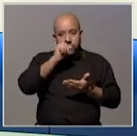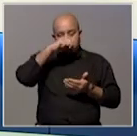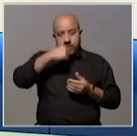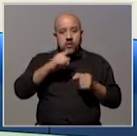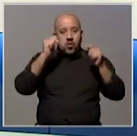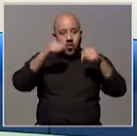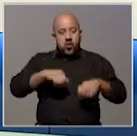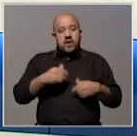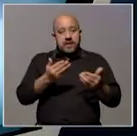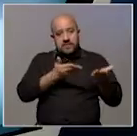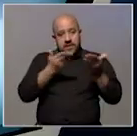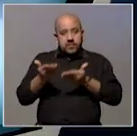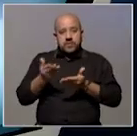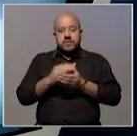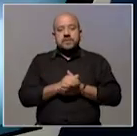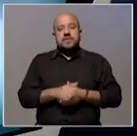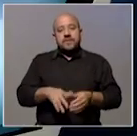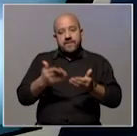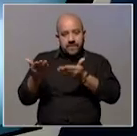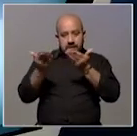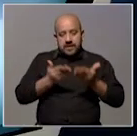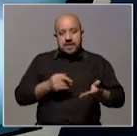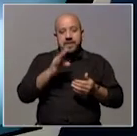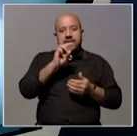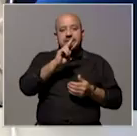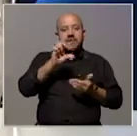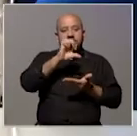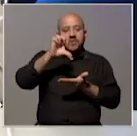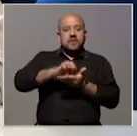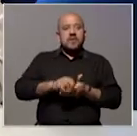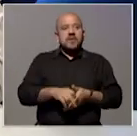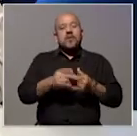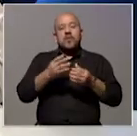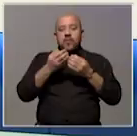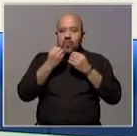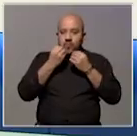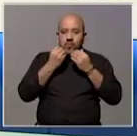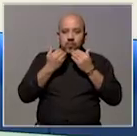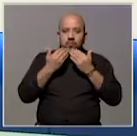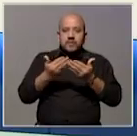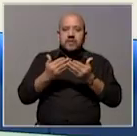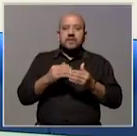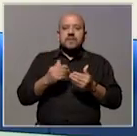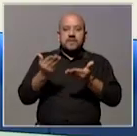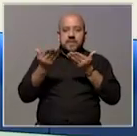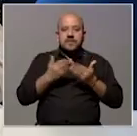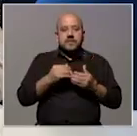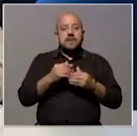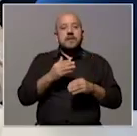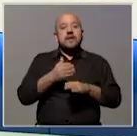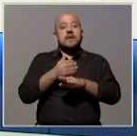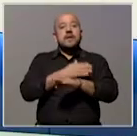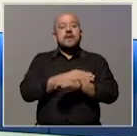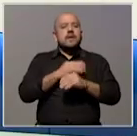también en informe capital adriana bienvenida a tv ciudad buena buena noche muchas gracias por la invitación antes de meternos o empezar a conversar